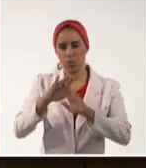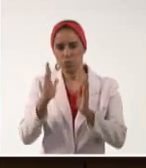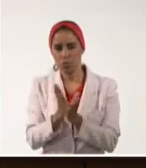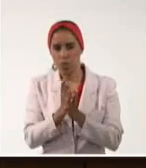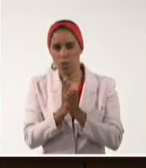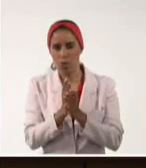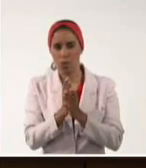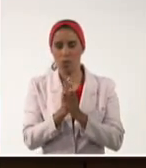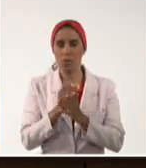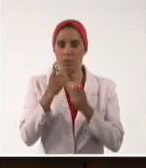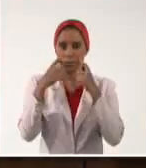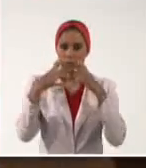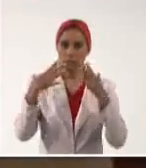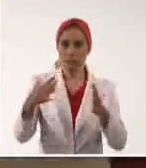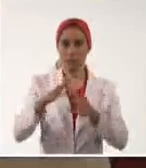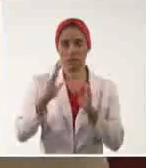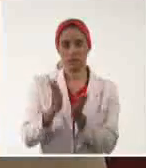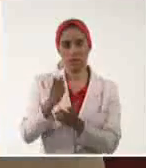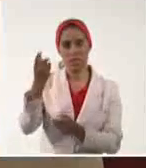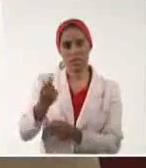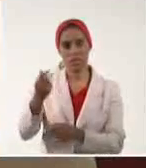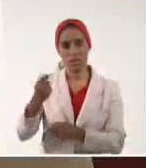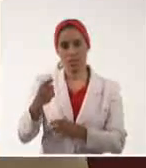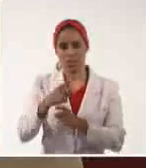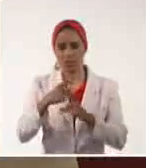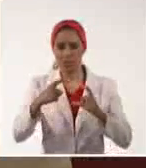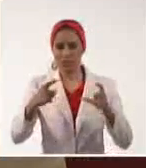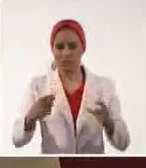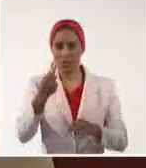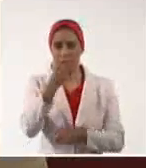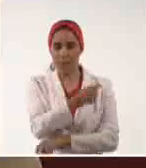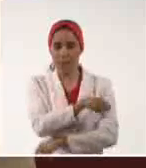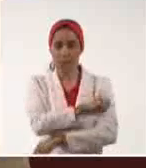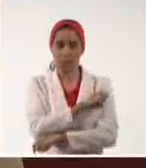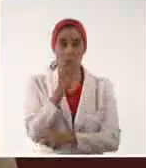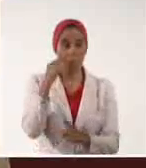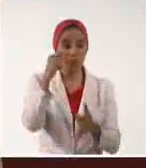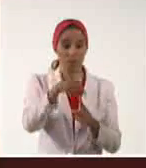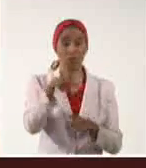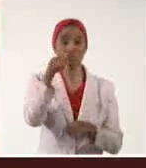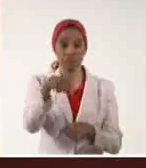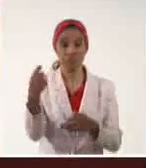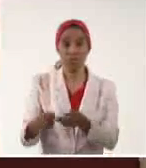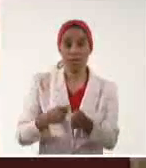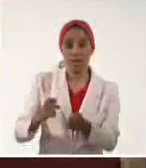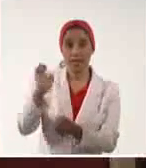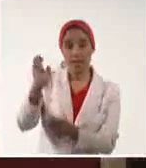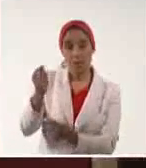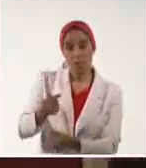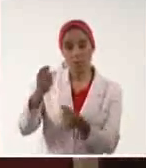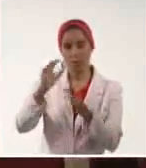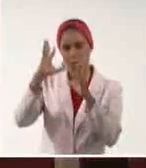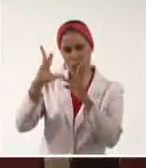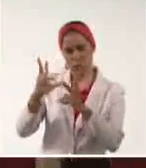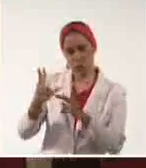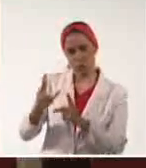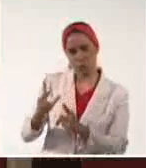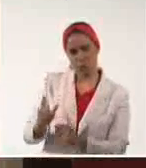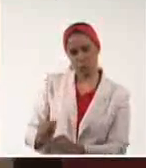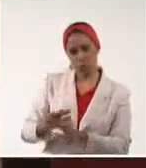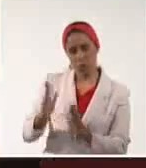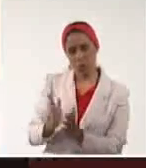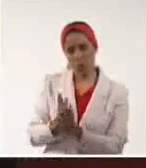adquisitivo de la mayoría del pueblo. Ese es el objetivo de la guerra económica y los resultados se materializan con